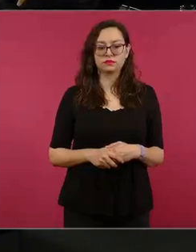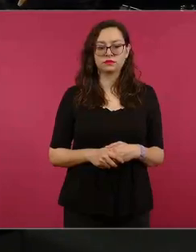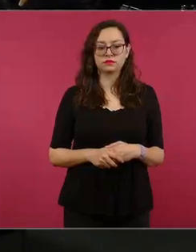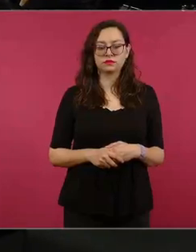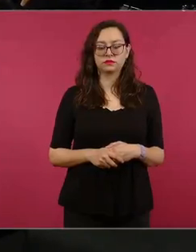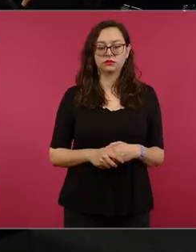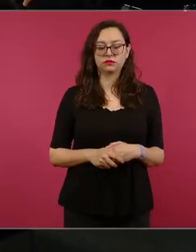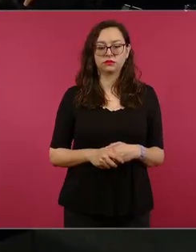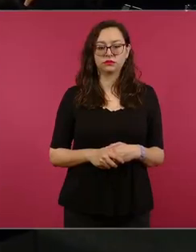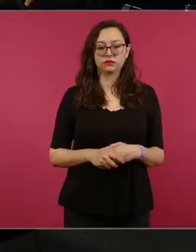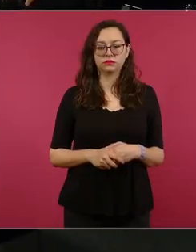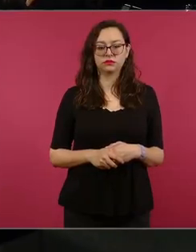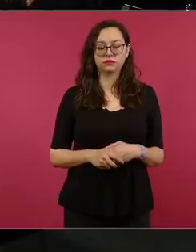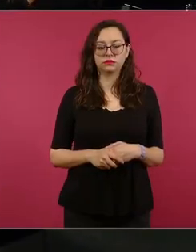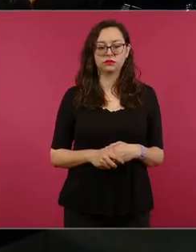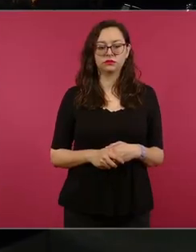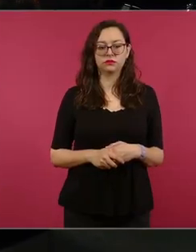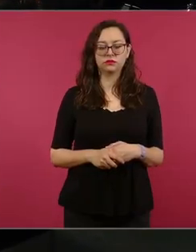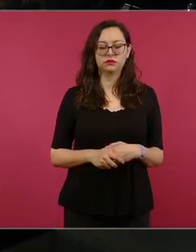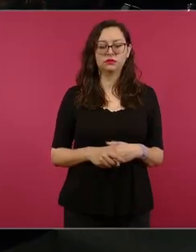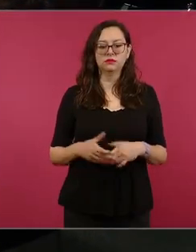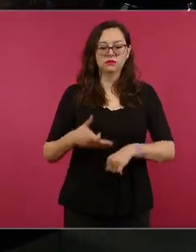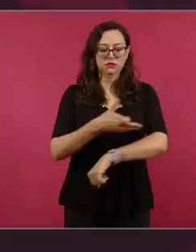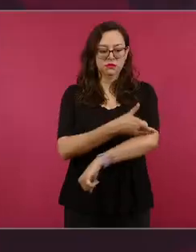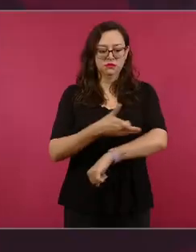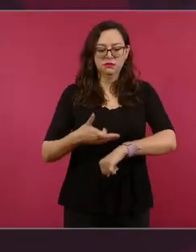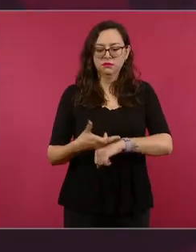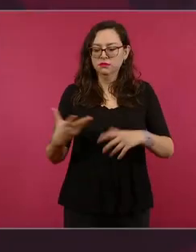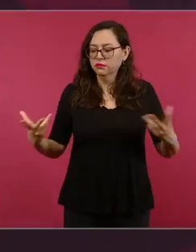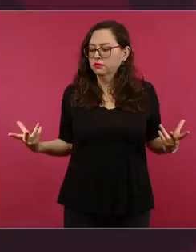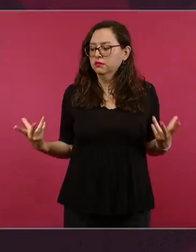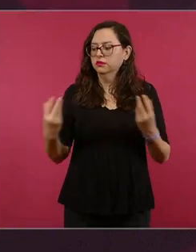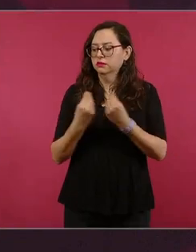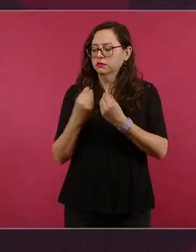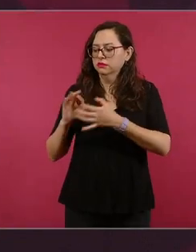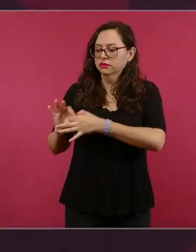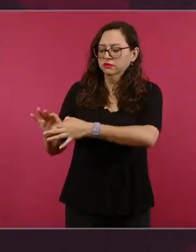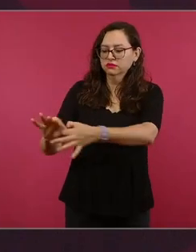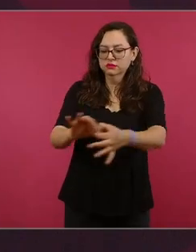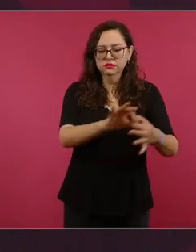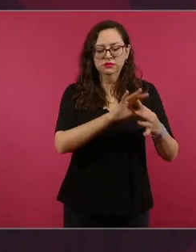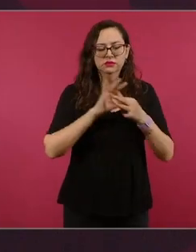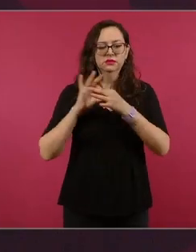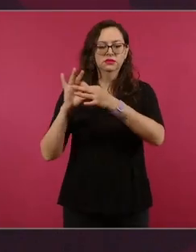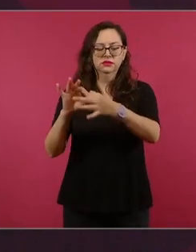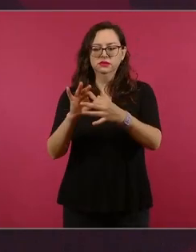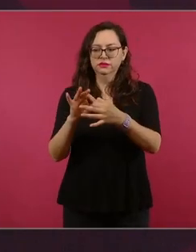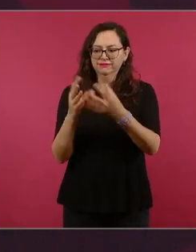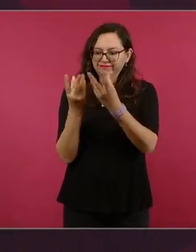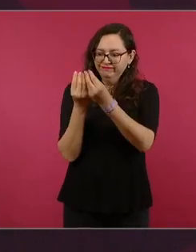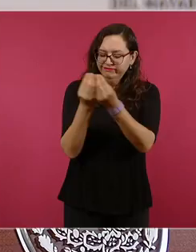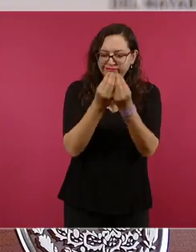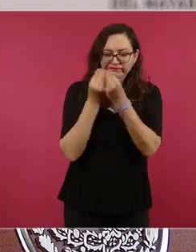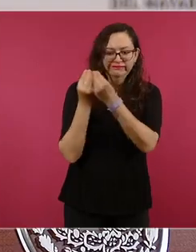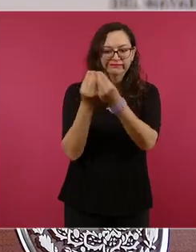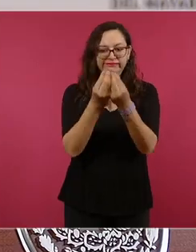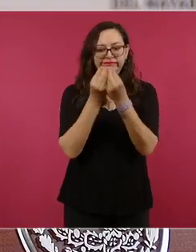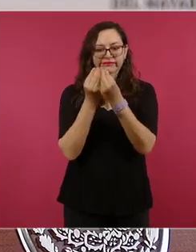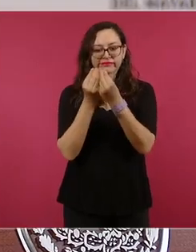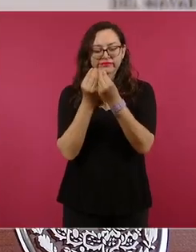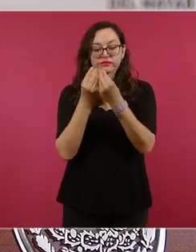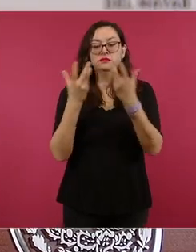la unidad familiar, que no se desintegren las familias, que